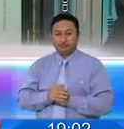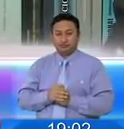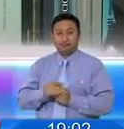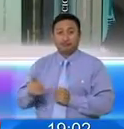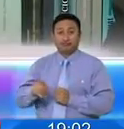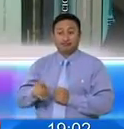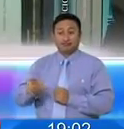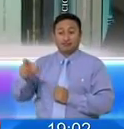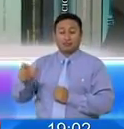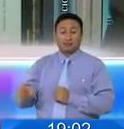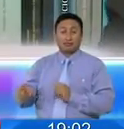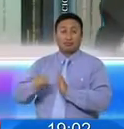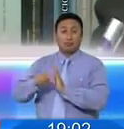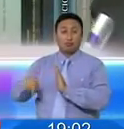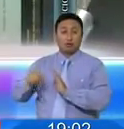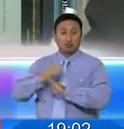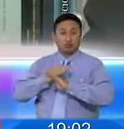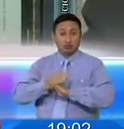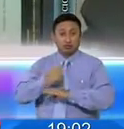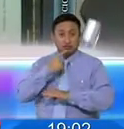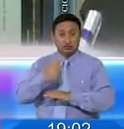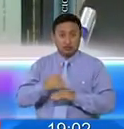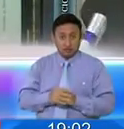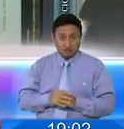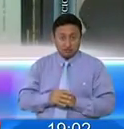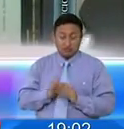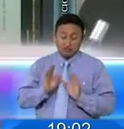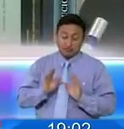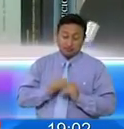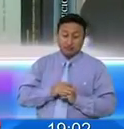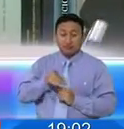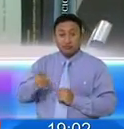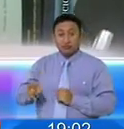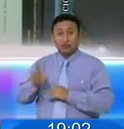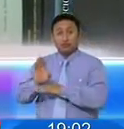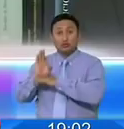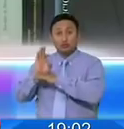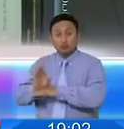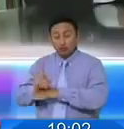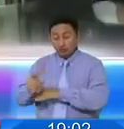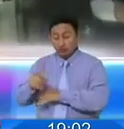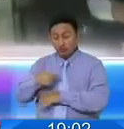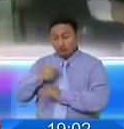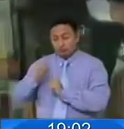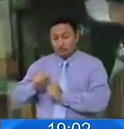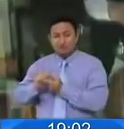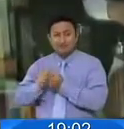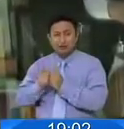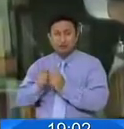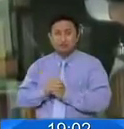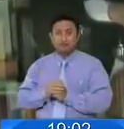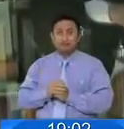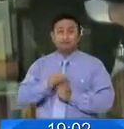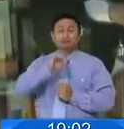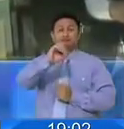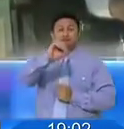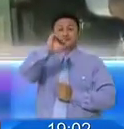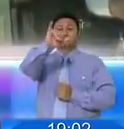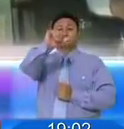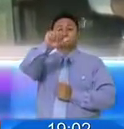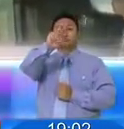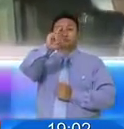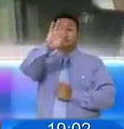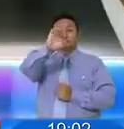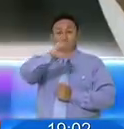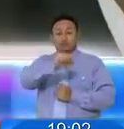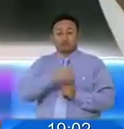esta persona que ha hecho, intentar variar su declaración. Lo más grave para Ollarte es que con la visita se puso